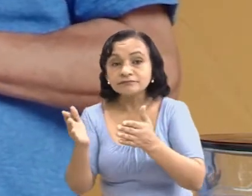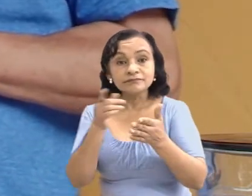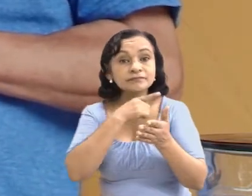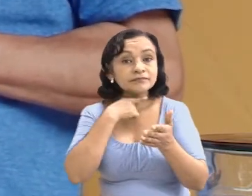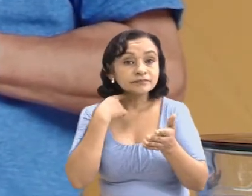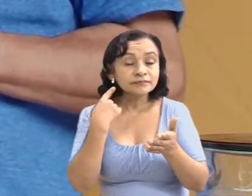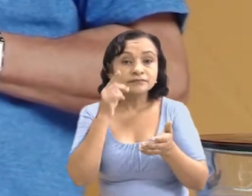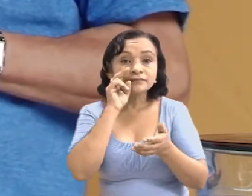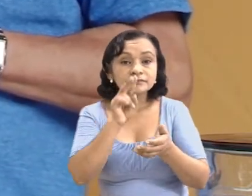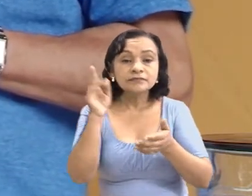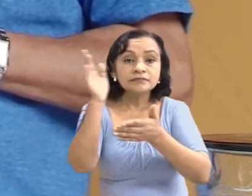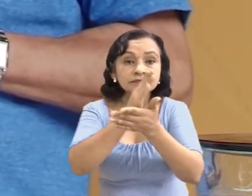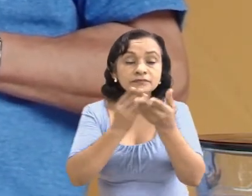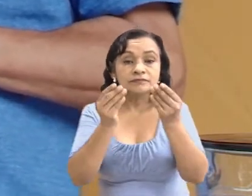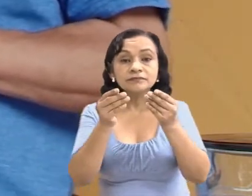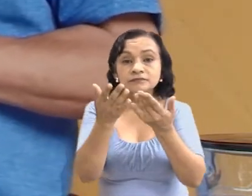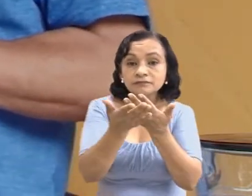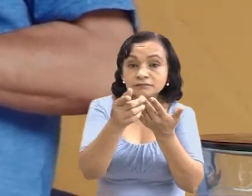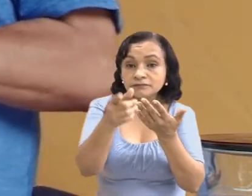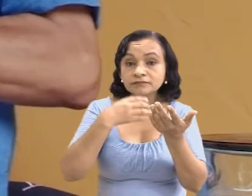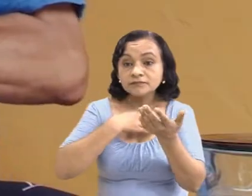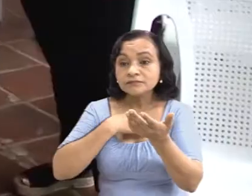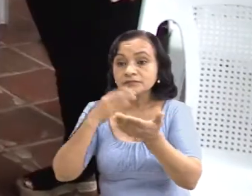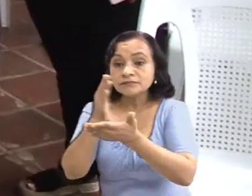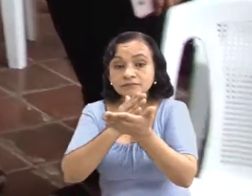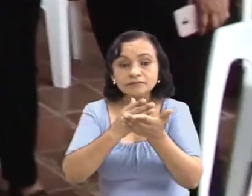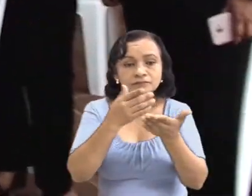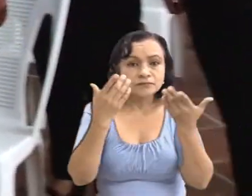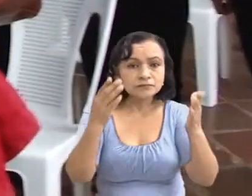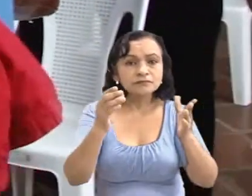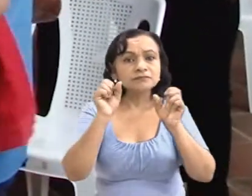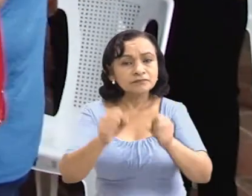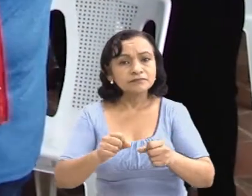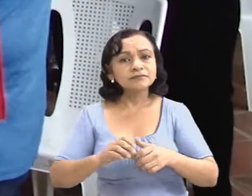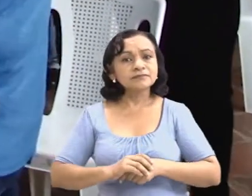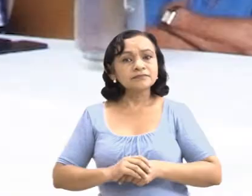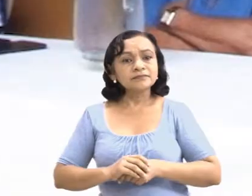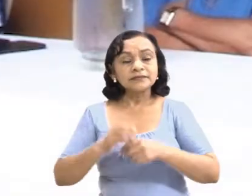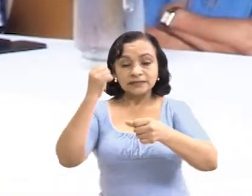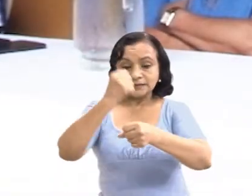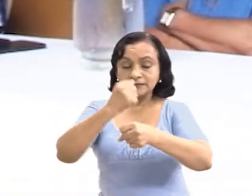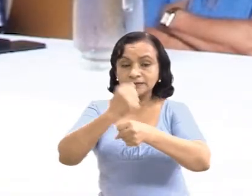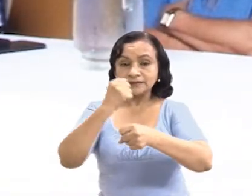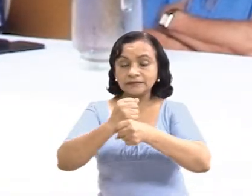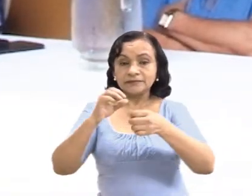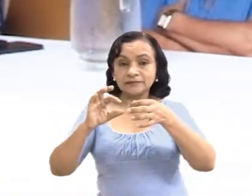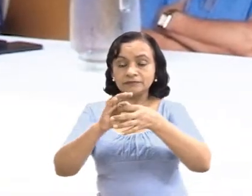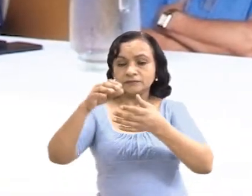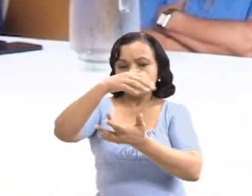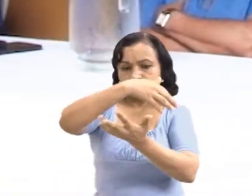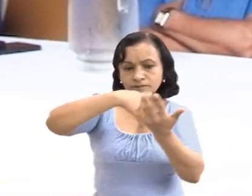muchas veces está en sus manos también algunas pequeñas soluciones. Dentro del trabajo preventivo, el involucramiento de la